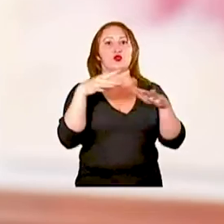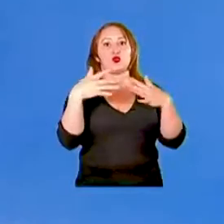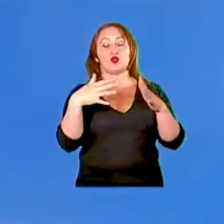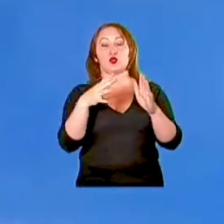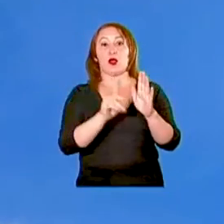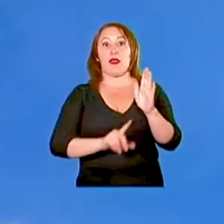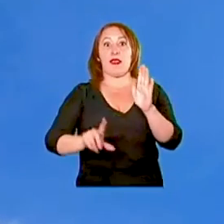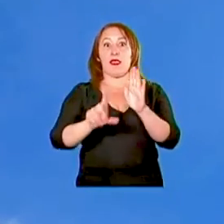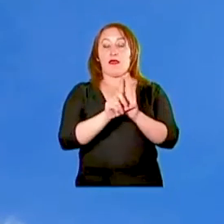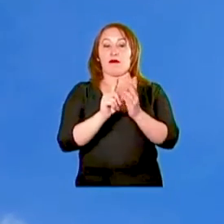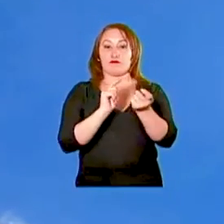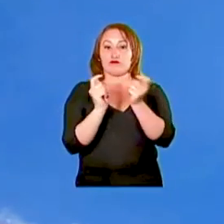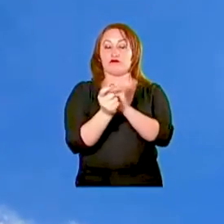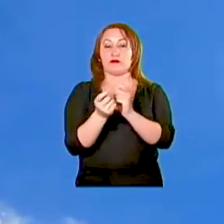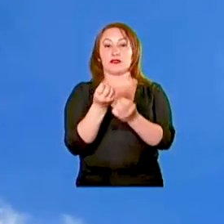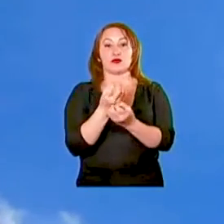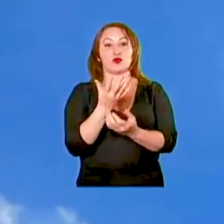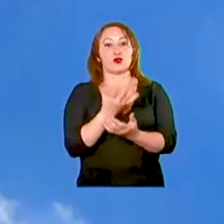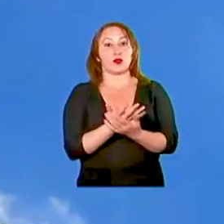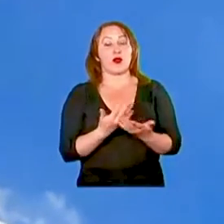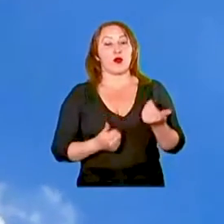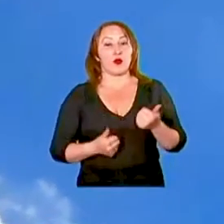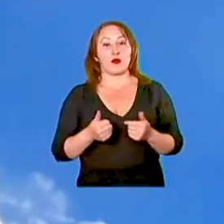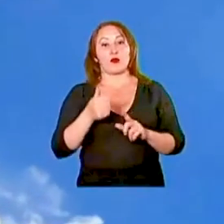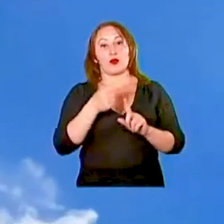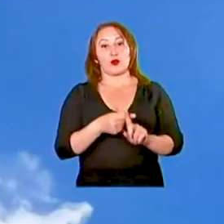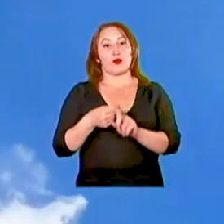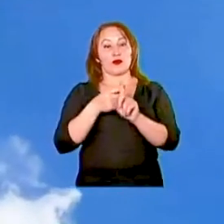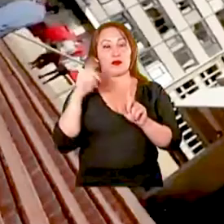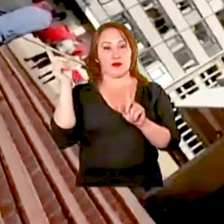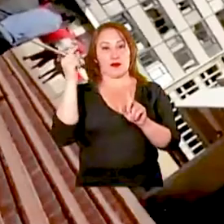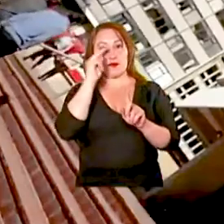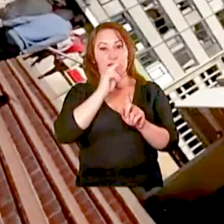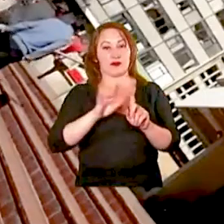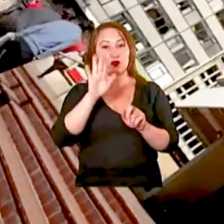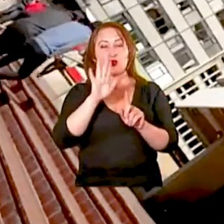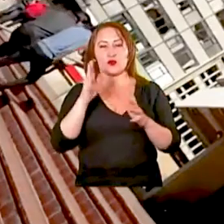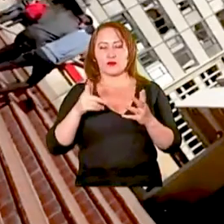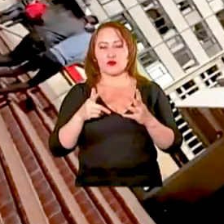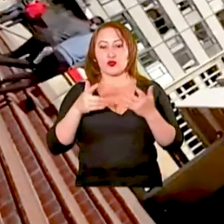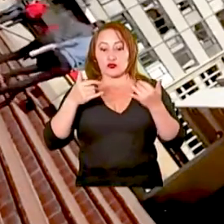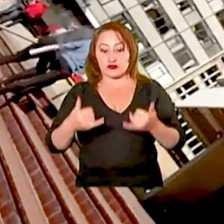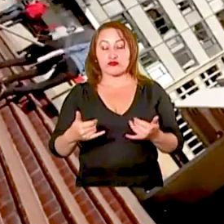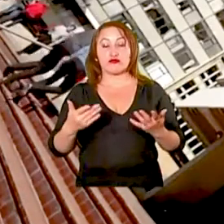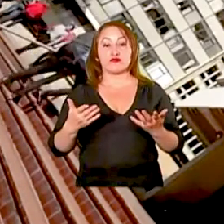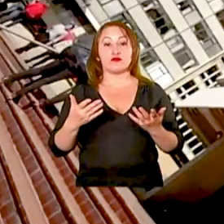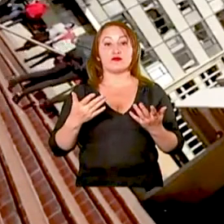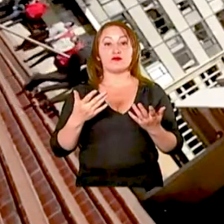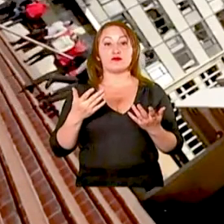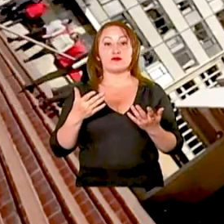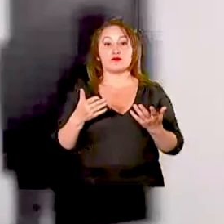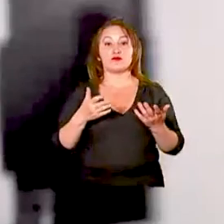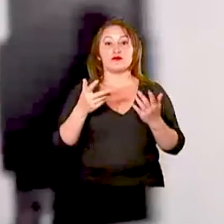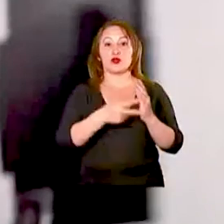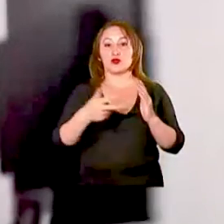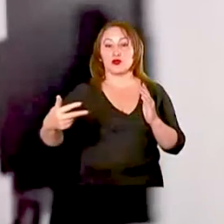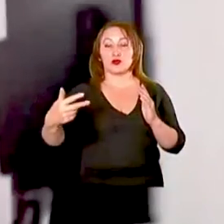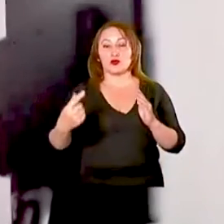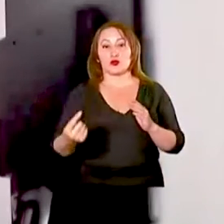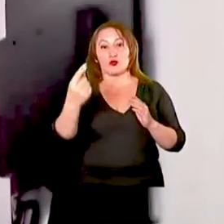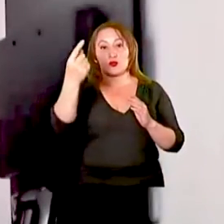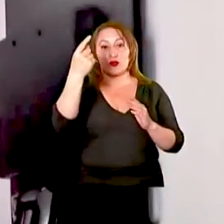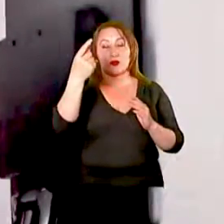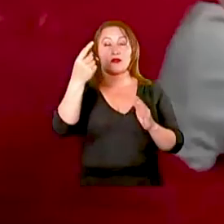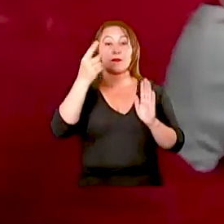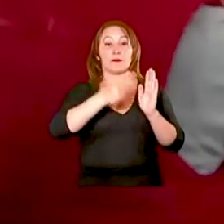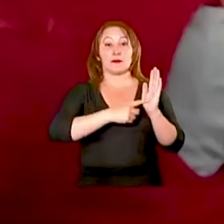legal y estructural que ha tenido la Procuraduría General de la Nación en vigencia de la actual Constitución Política